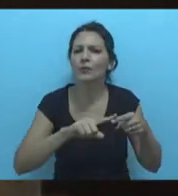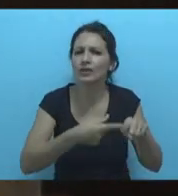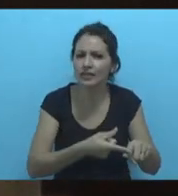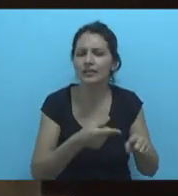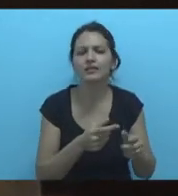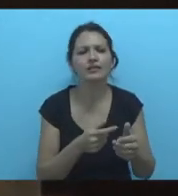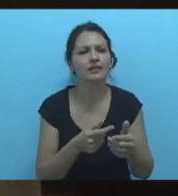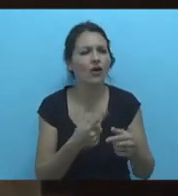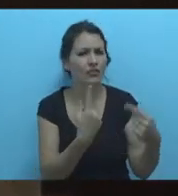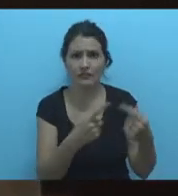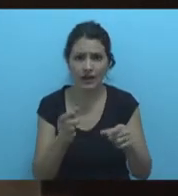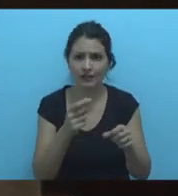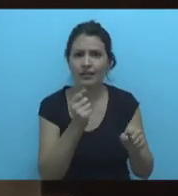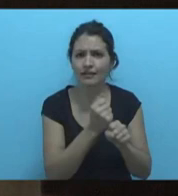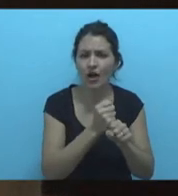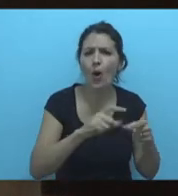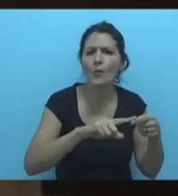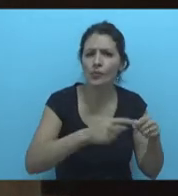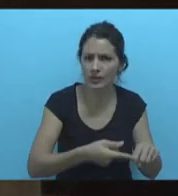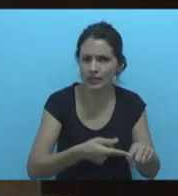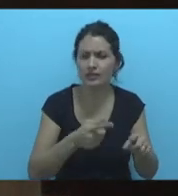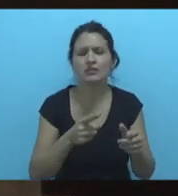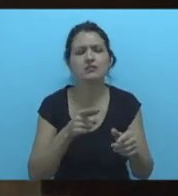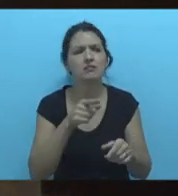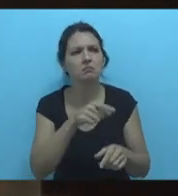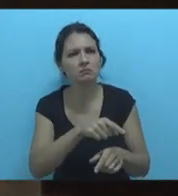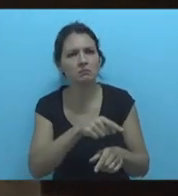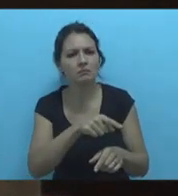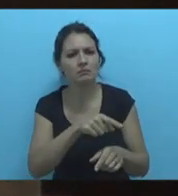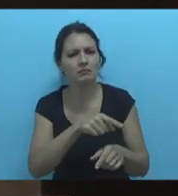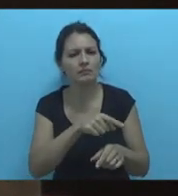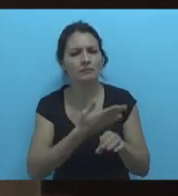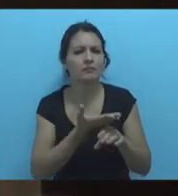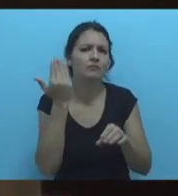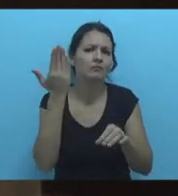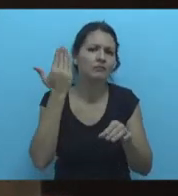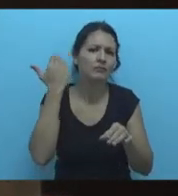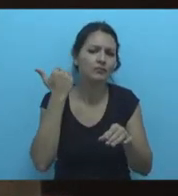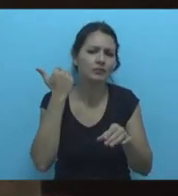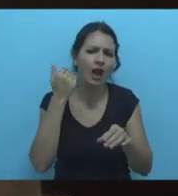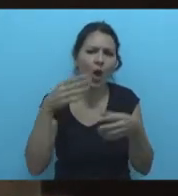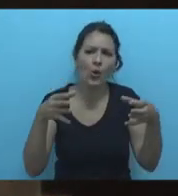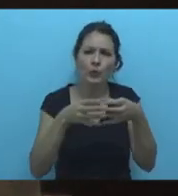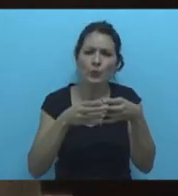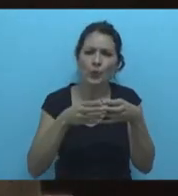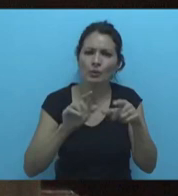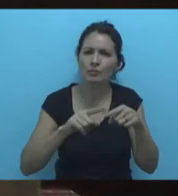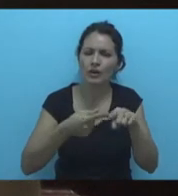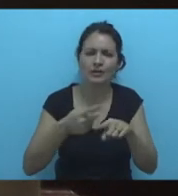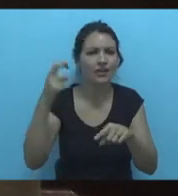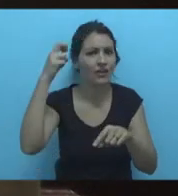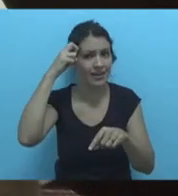cargos políticos que tuvo en distintas etapas de su vida. Era una persona que venía de las filas de la Unión Cívica